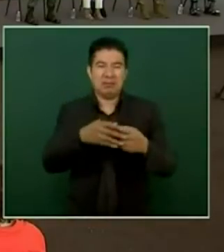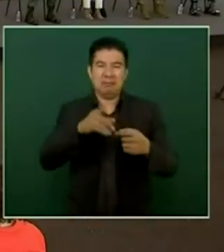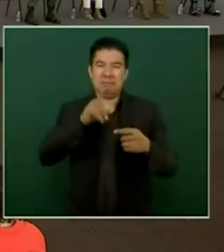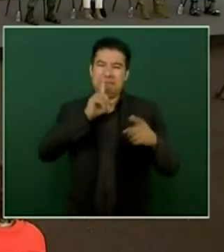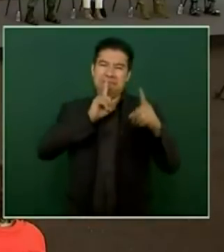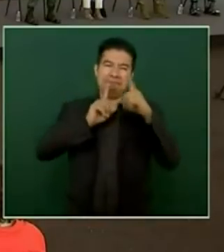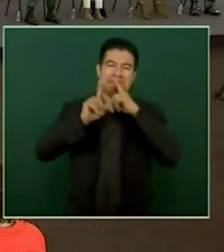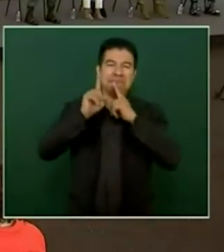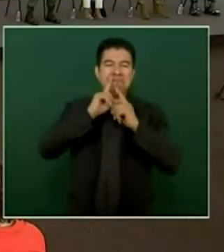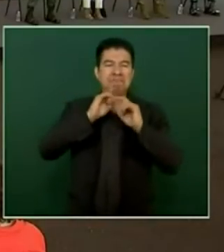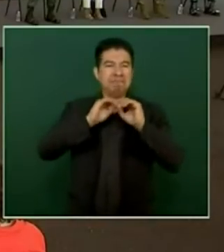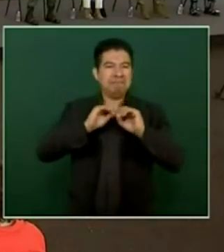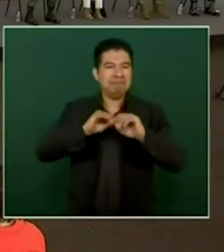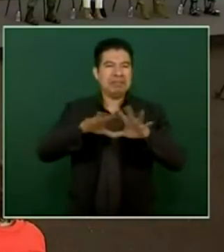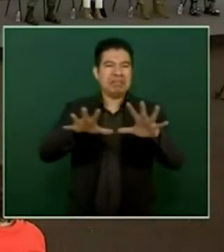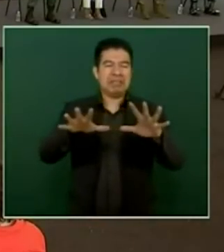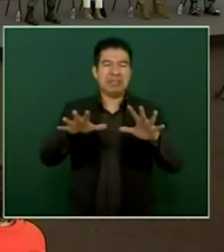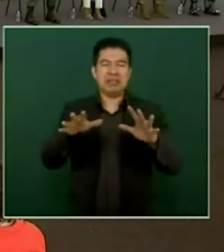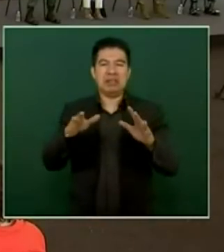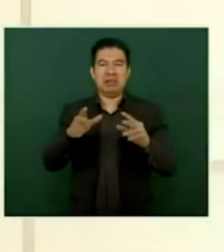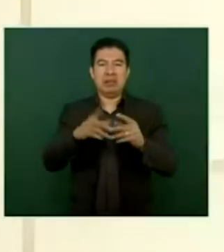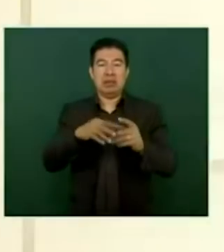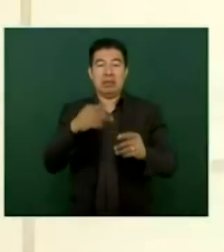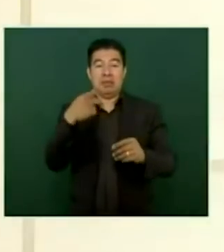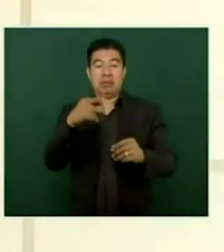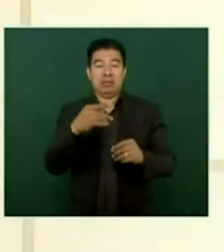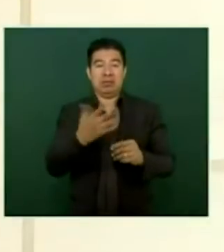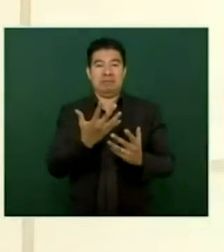y de hipocresías.